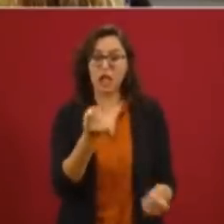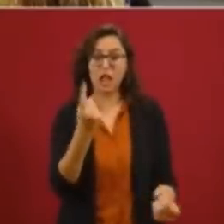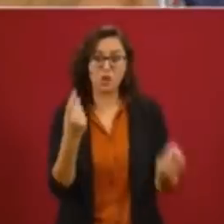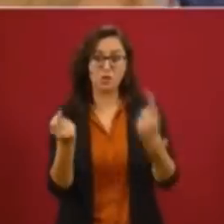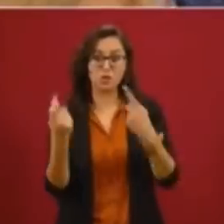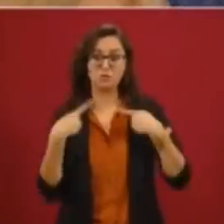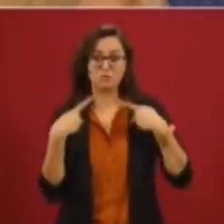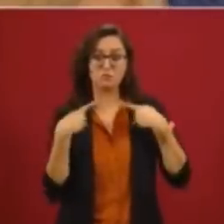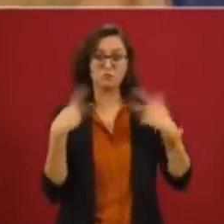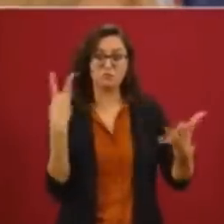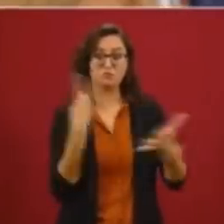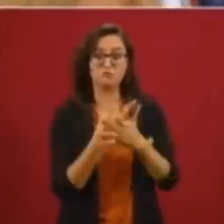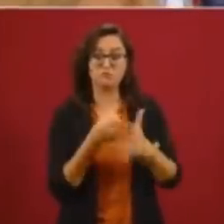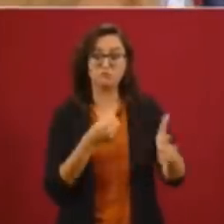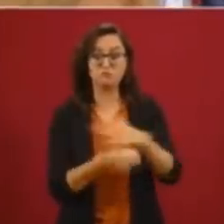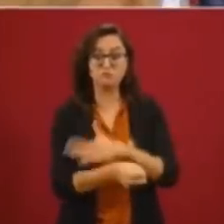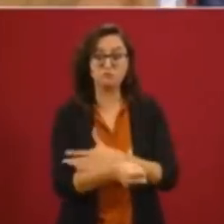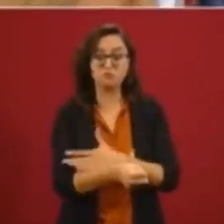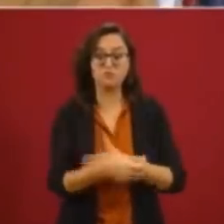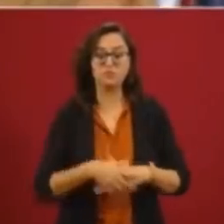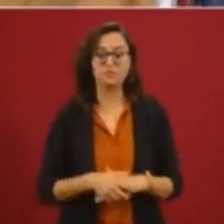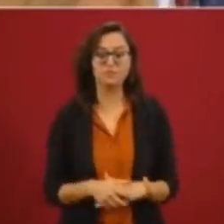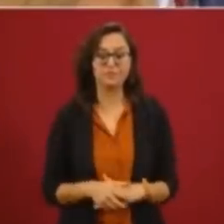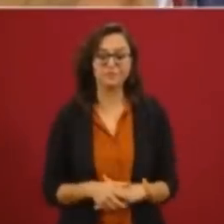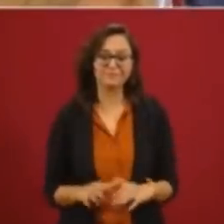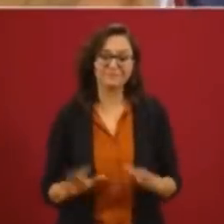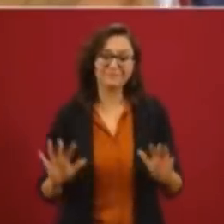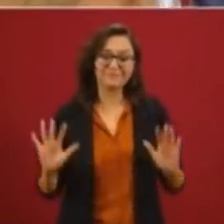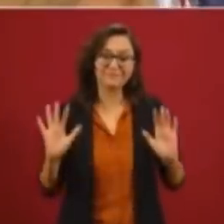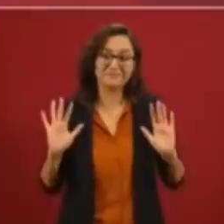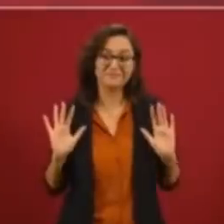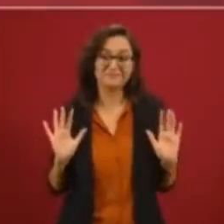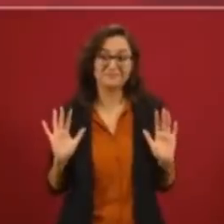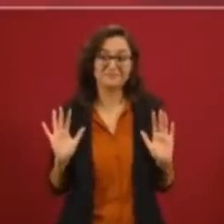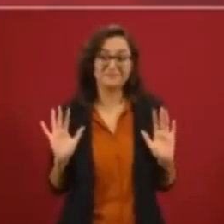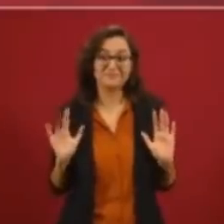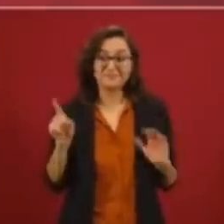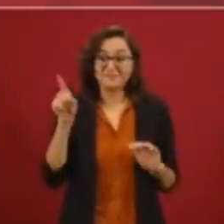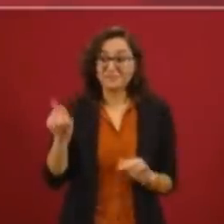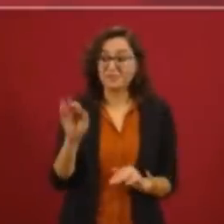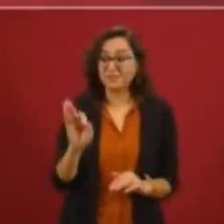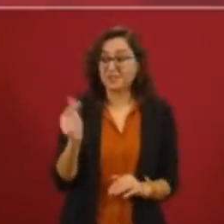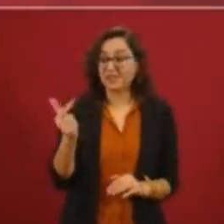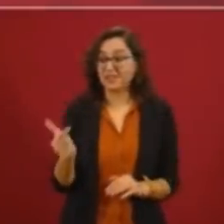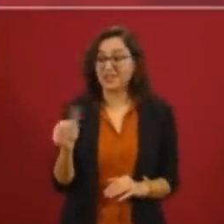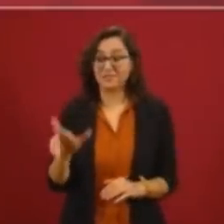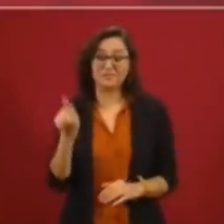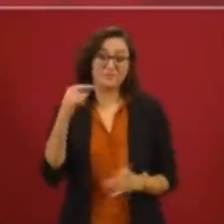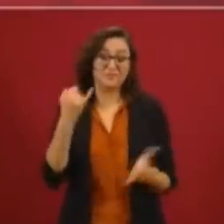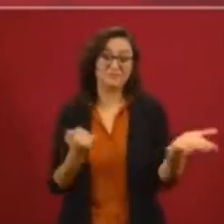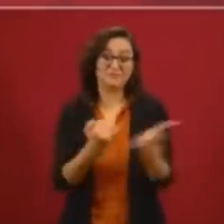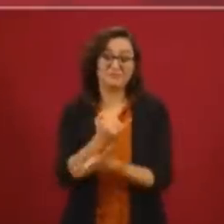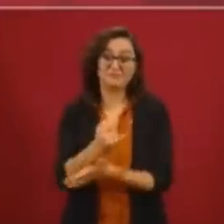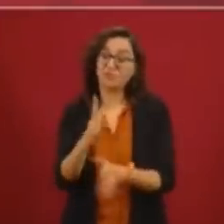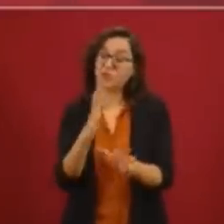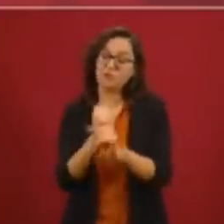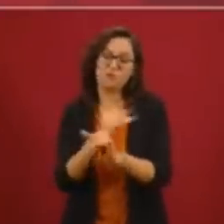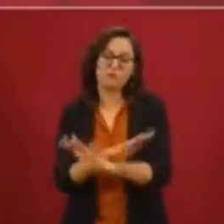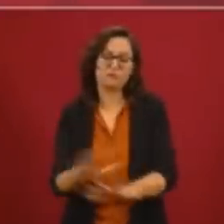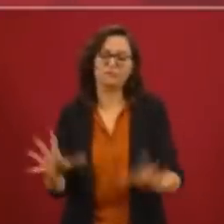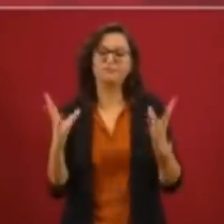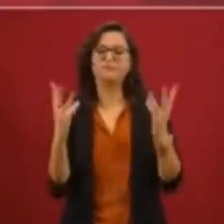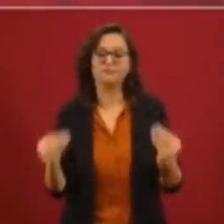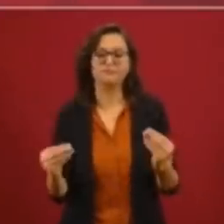de los involucrados? Bueno, eso lo va a determinar la Fiscalía, pero sí hay mucha información.